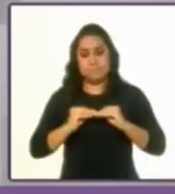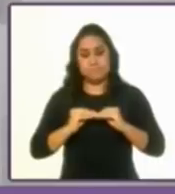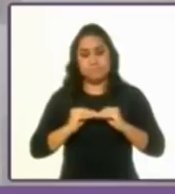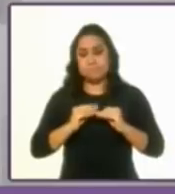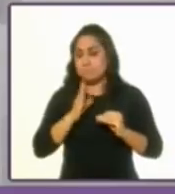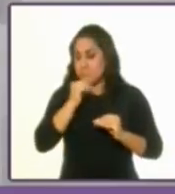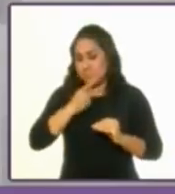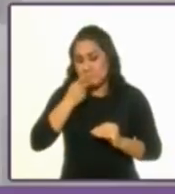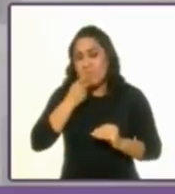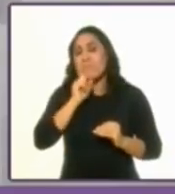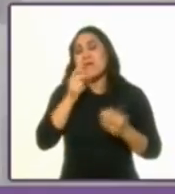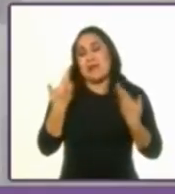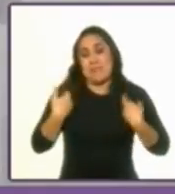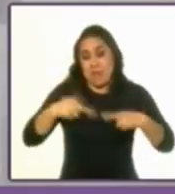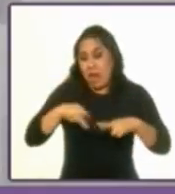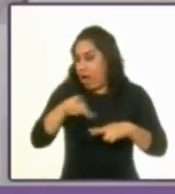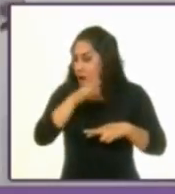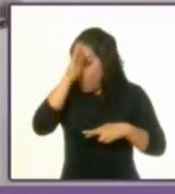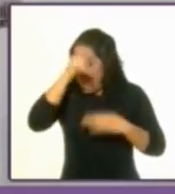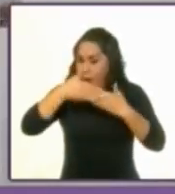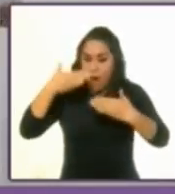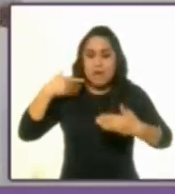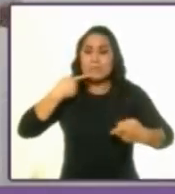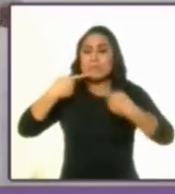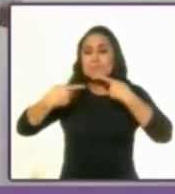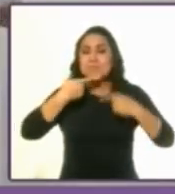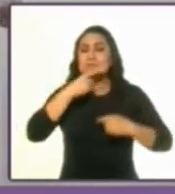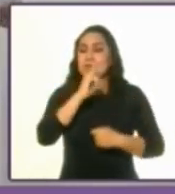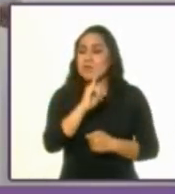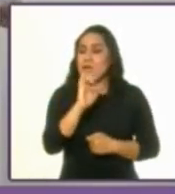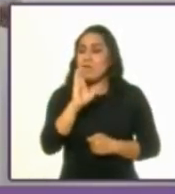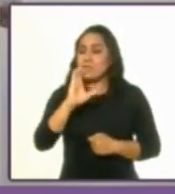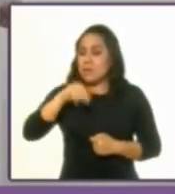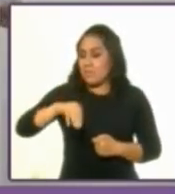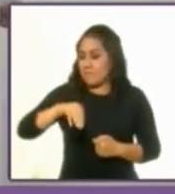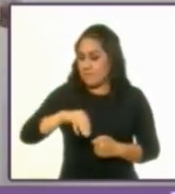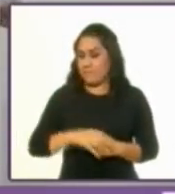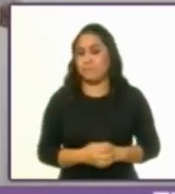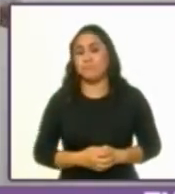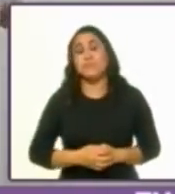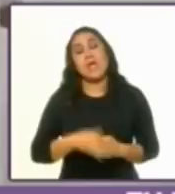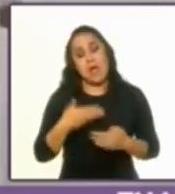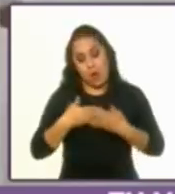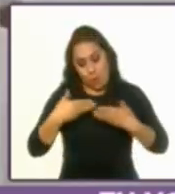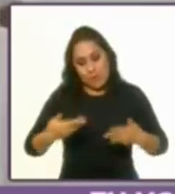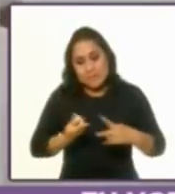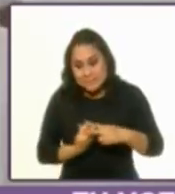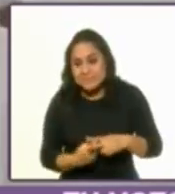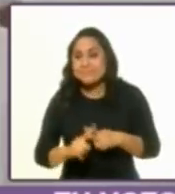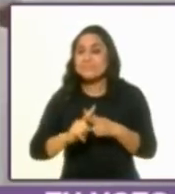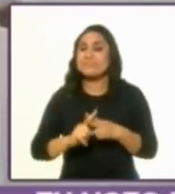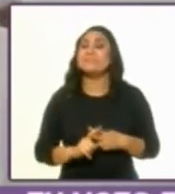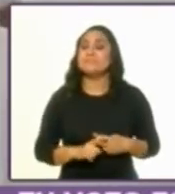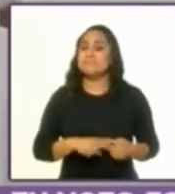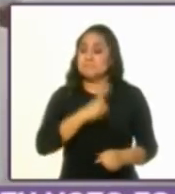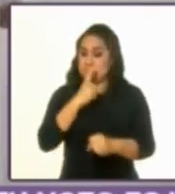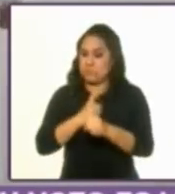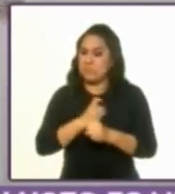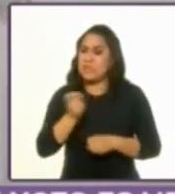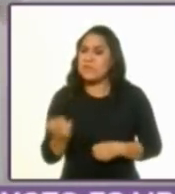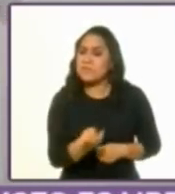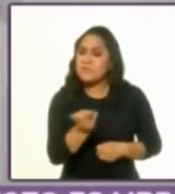bien sus representantes lo acordaron con el instituto electoral de la ciudad de mexico y vamos a iniciar con la primera pregunta